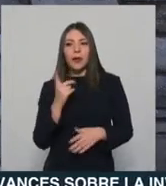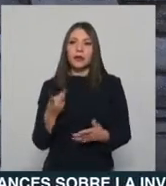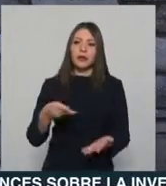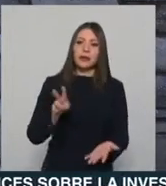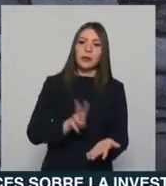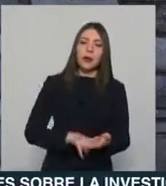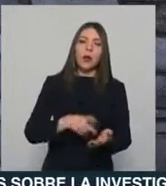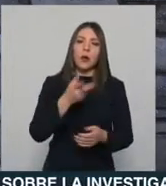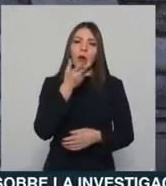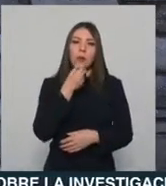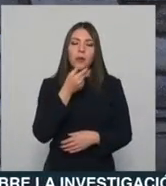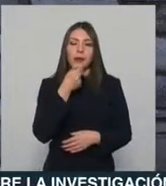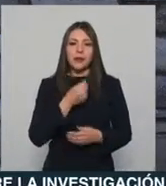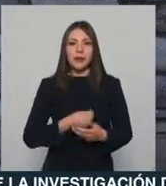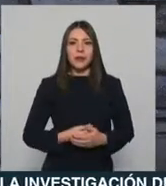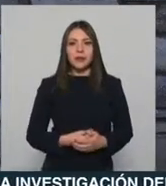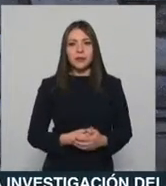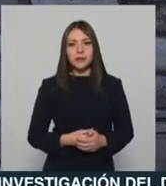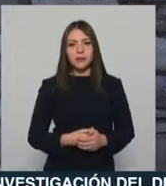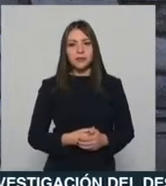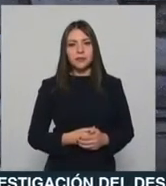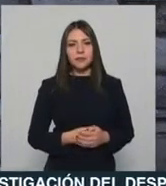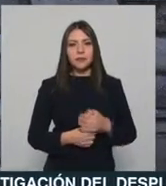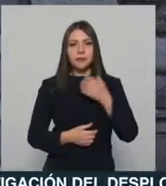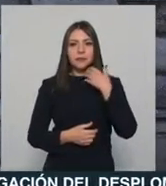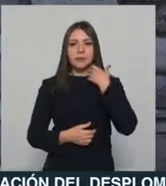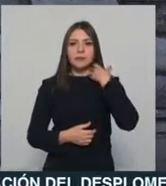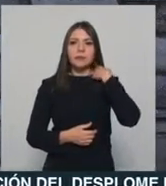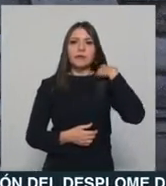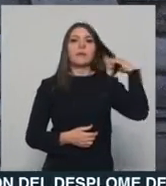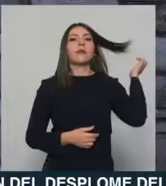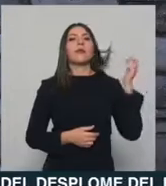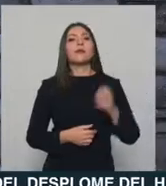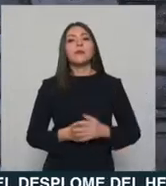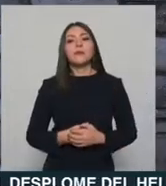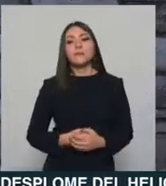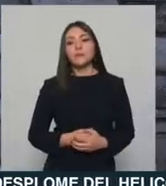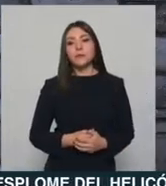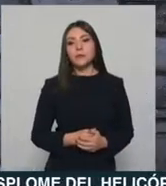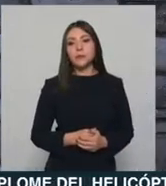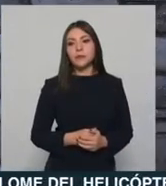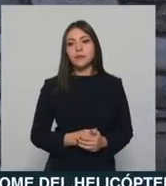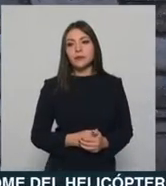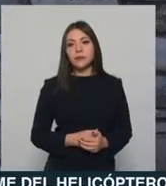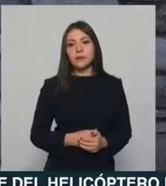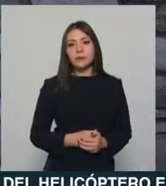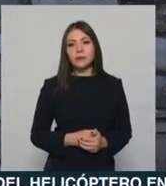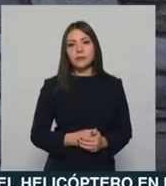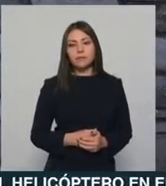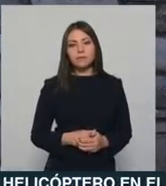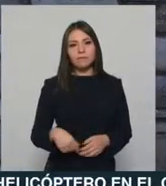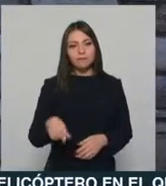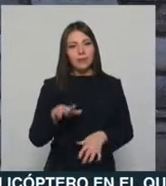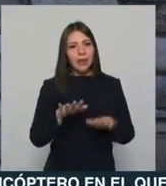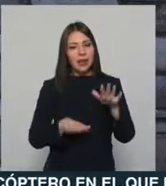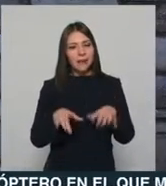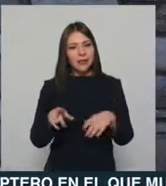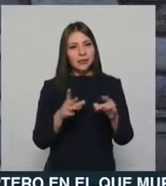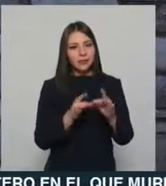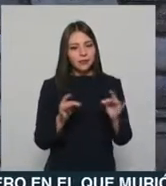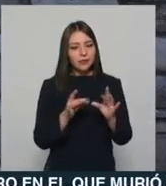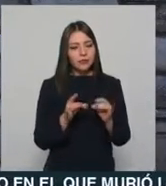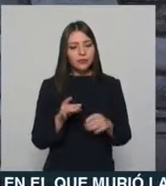Siempre comentábamos algo de que el cuerpo de la mujer circense es un cuerpo fuerte, un